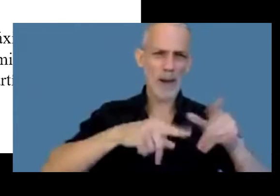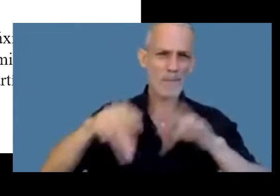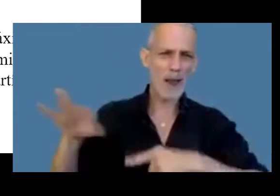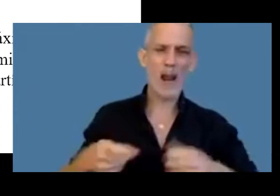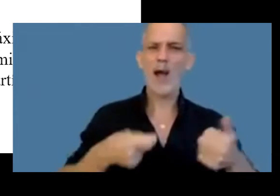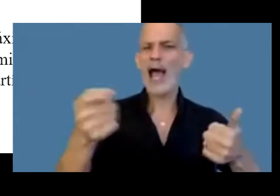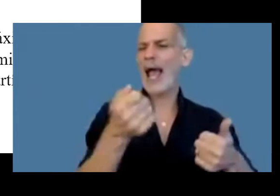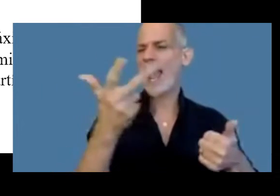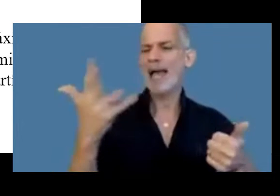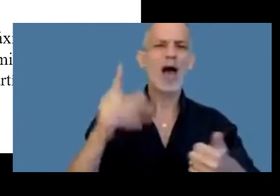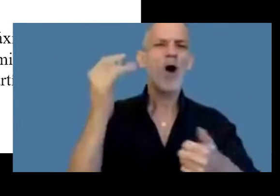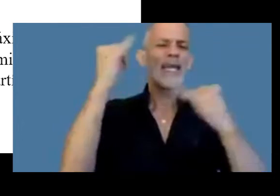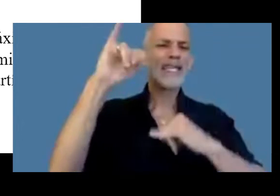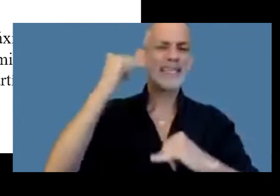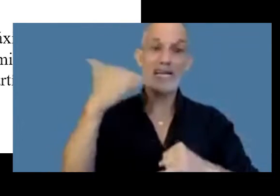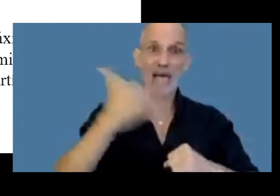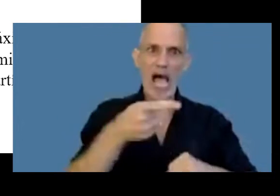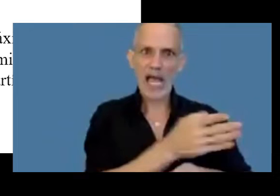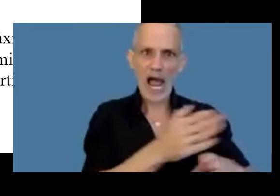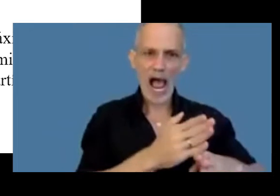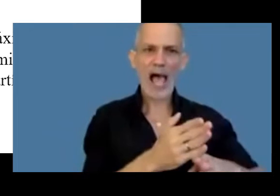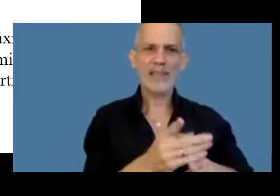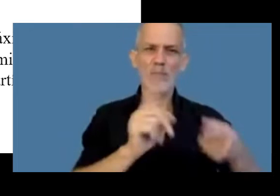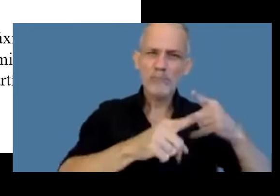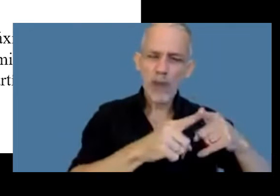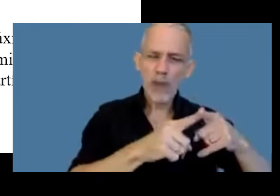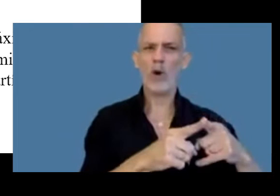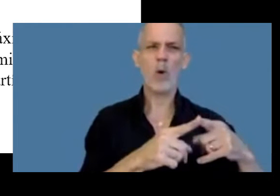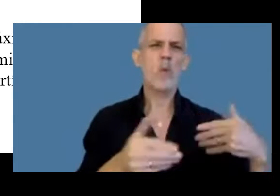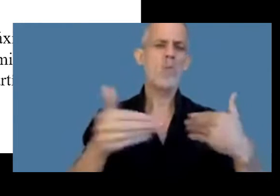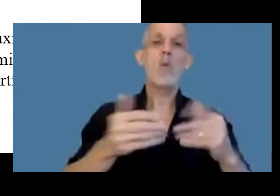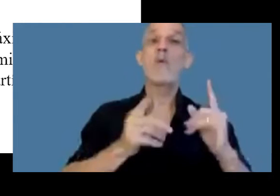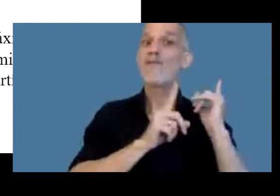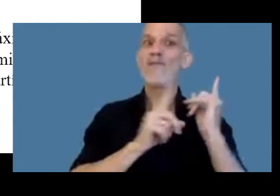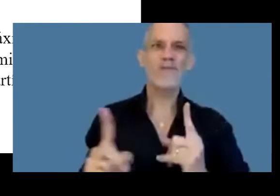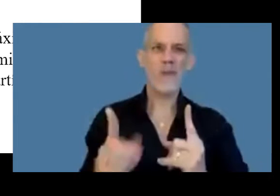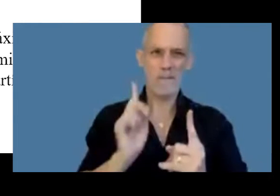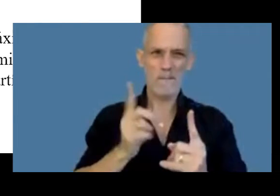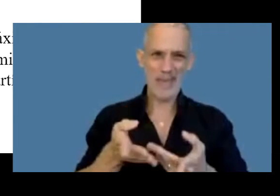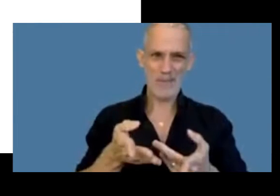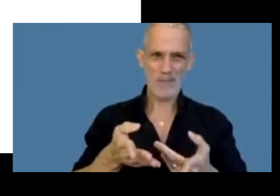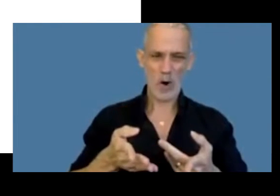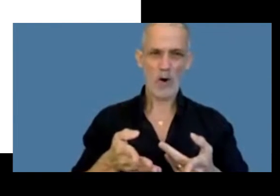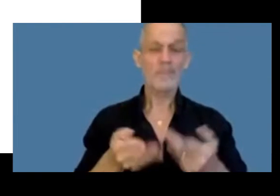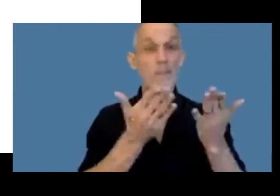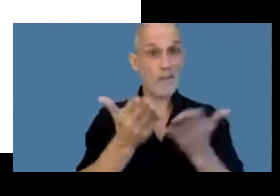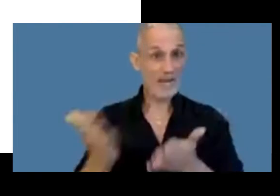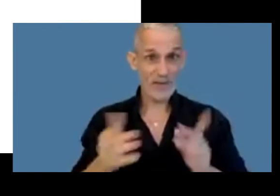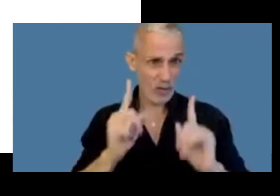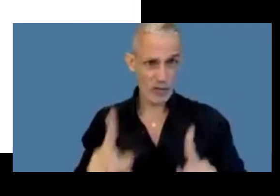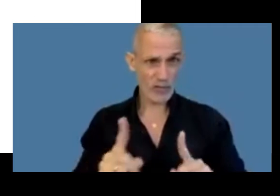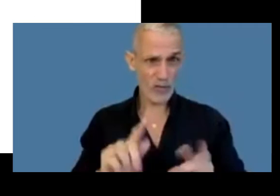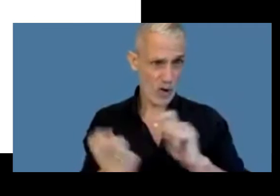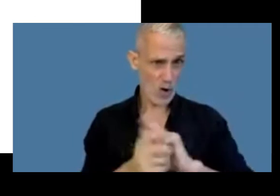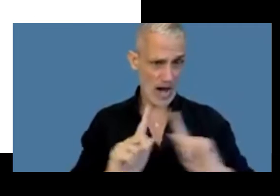tasas de interés que se hubieran convenido, ¿sí? Se mantiene este beneficio,